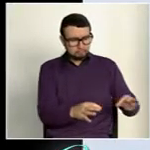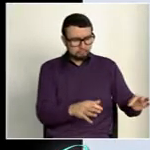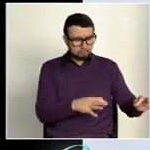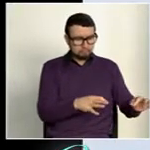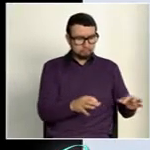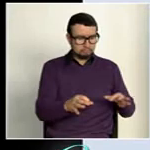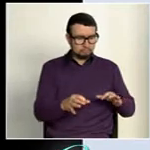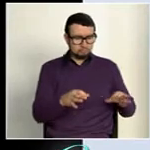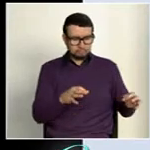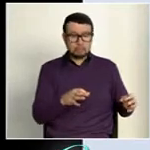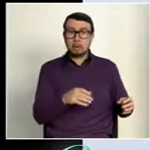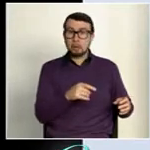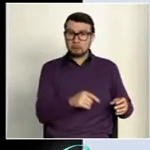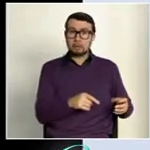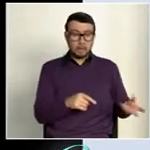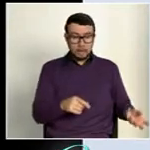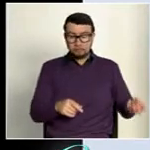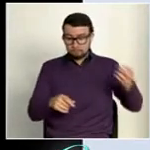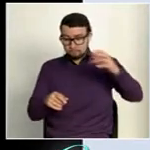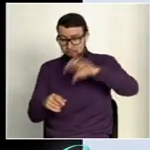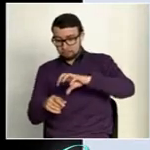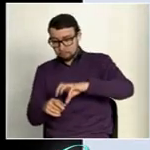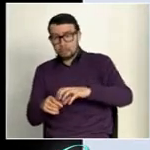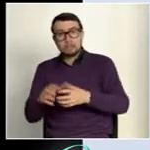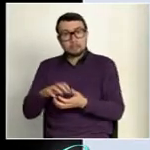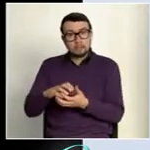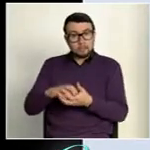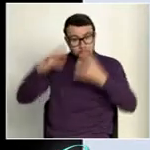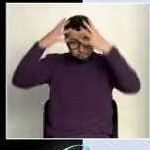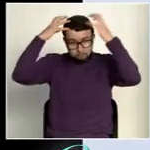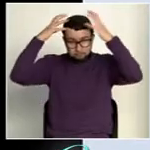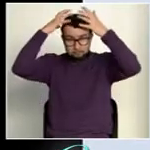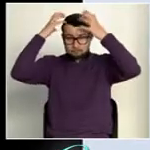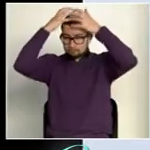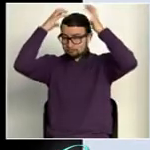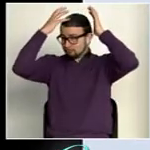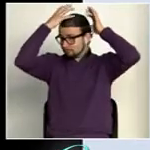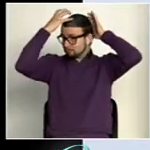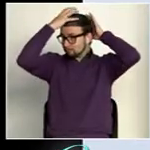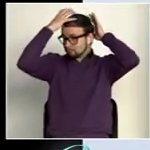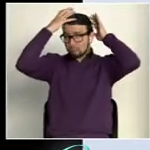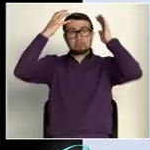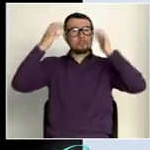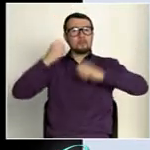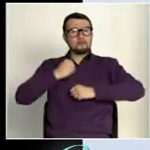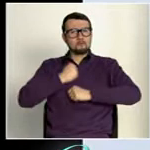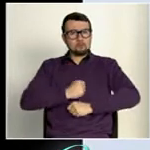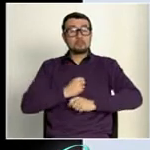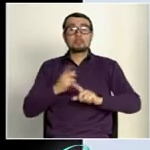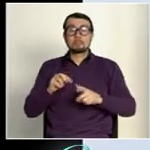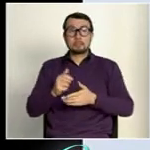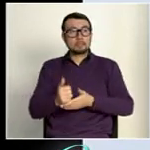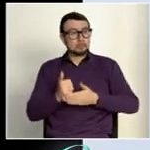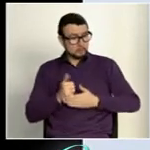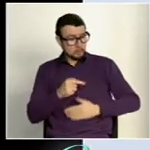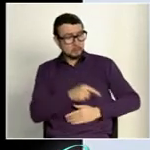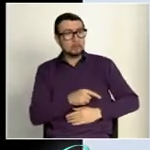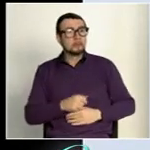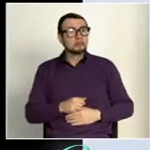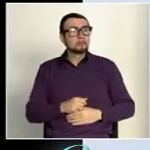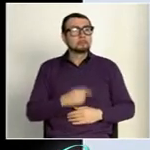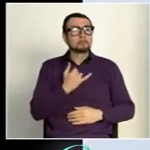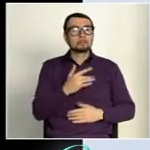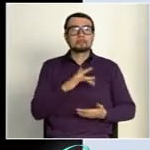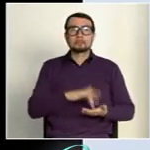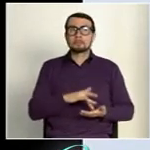con el champú y con eso mismo se lava el pelo. Va a sentir una diferencia, el cuero cabelludo comienza a fortalecerse también. Hay que remineralizar el